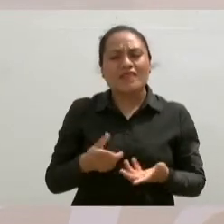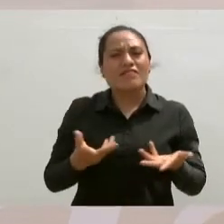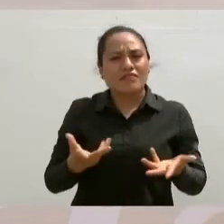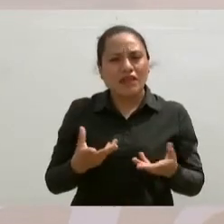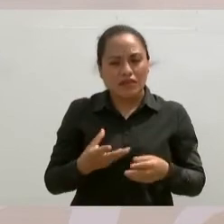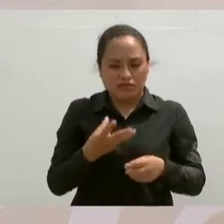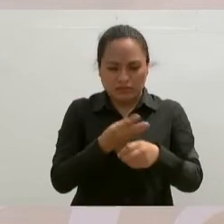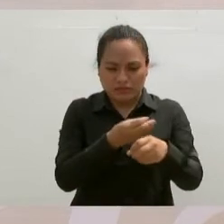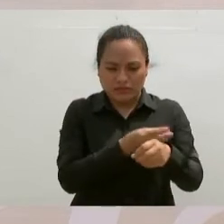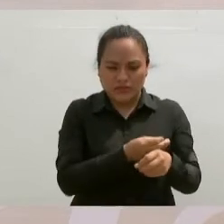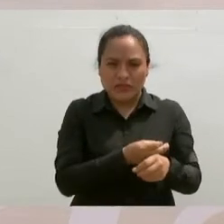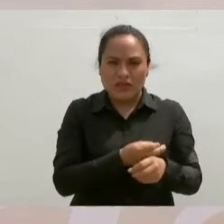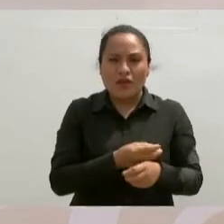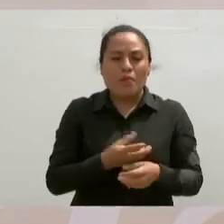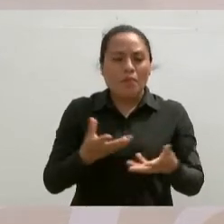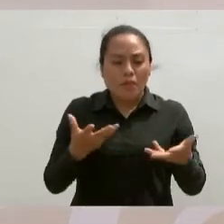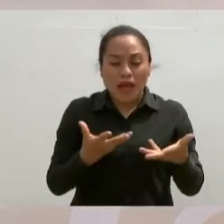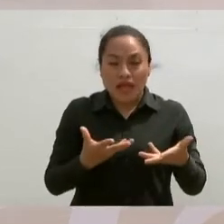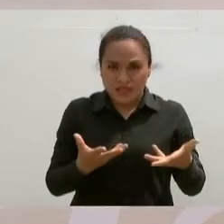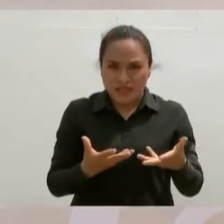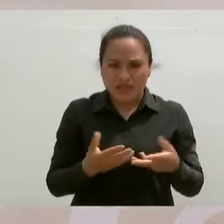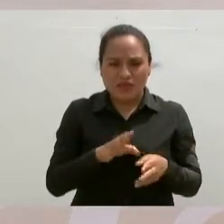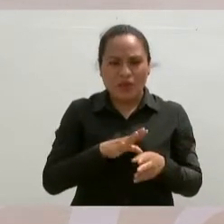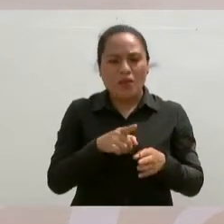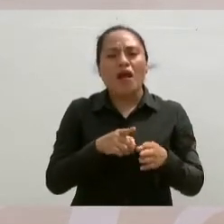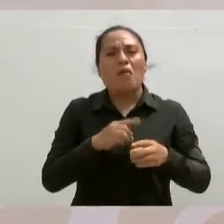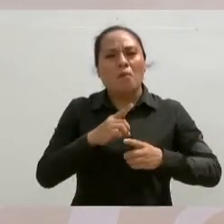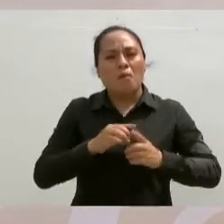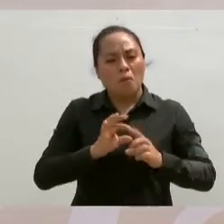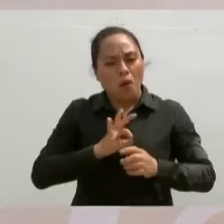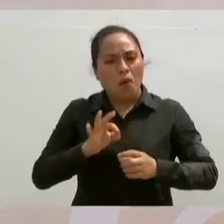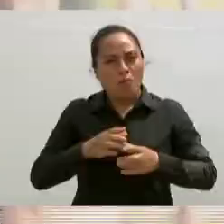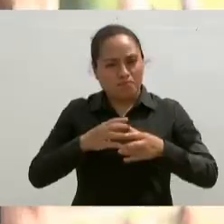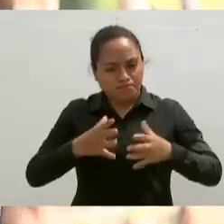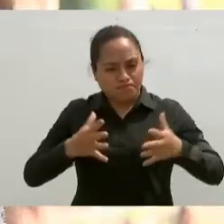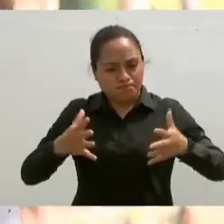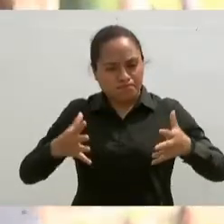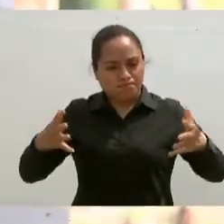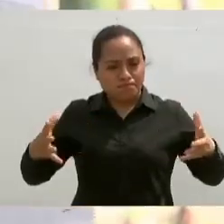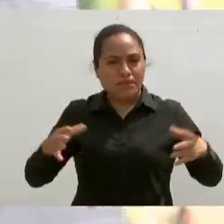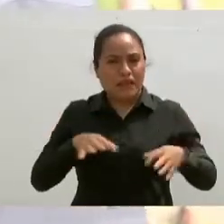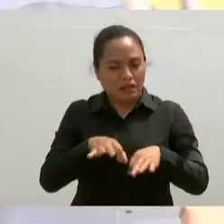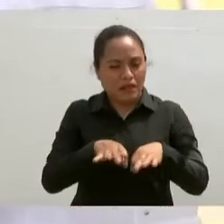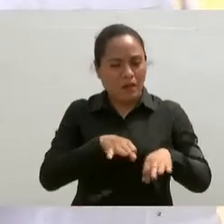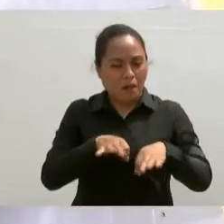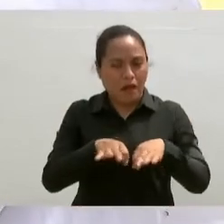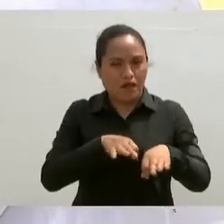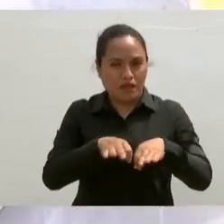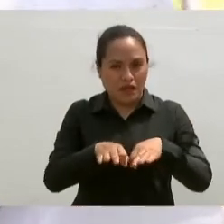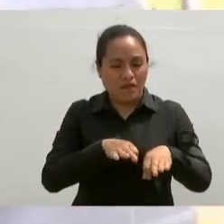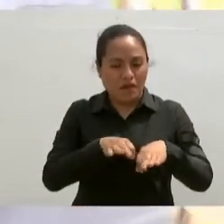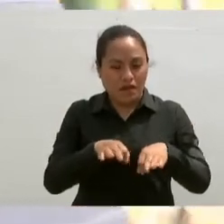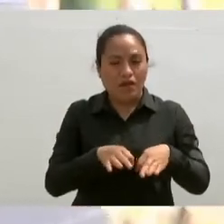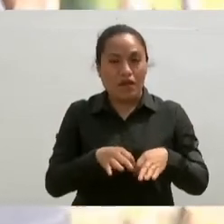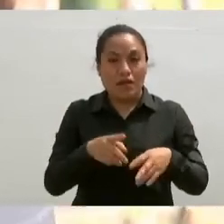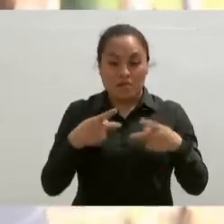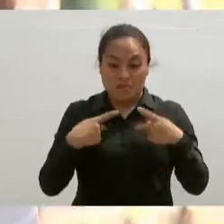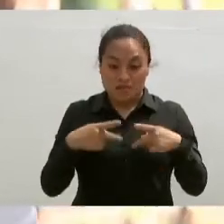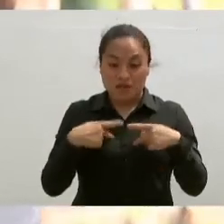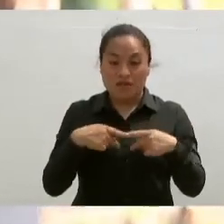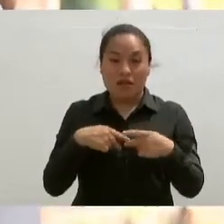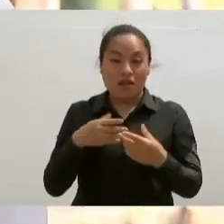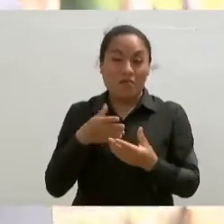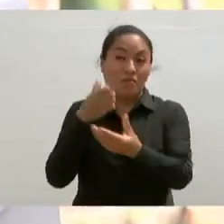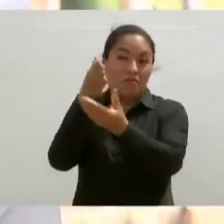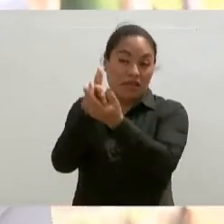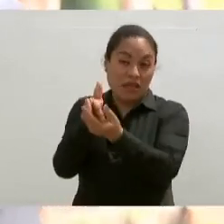construya como una cortina de desarrollo para que la gente que va hacia el